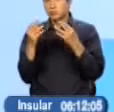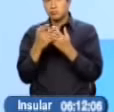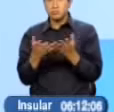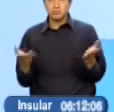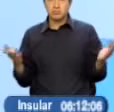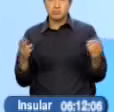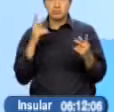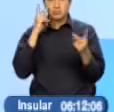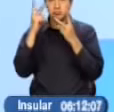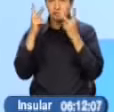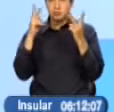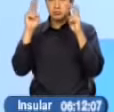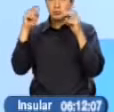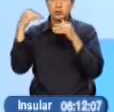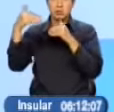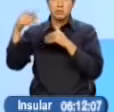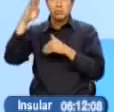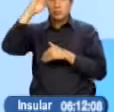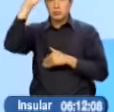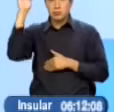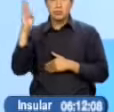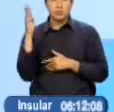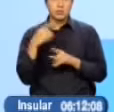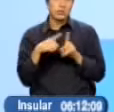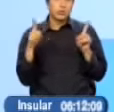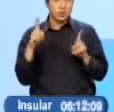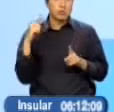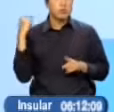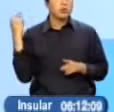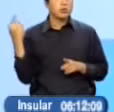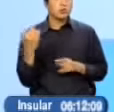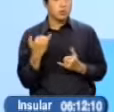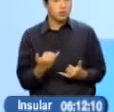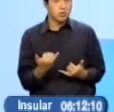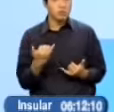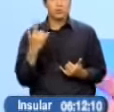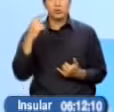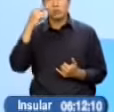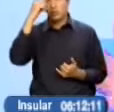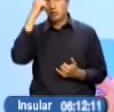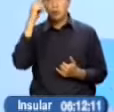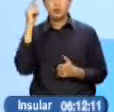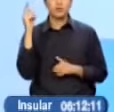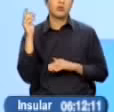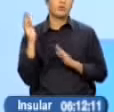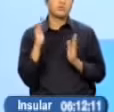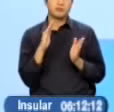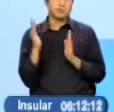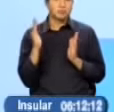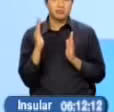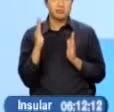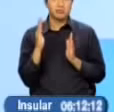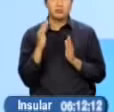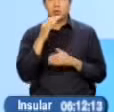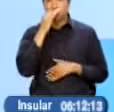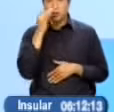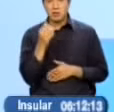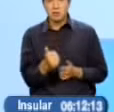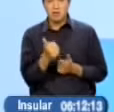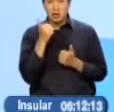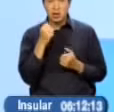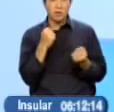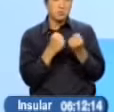su prospectiva sobre qué va a pasar en brasil lo que sí vemos es que hay en este momento un gobierno interino con poca legitimidad con